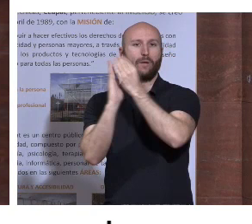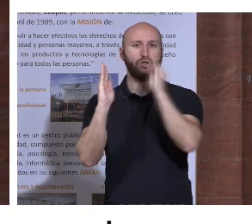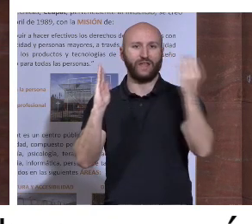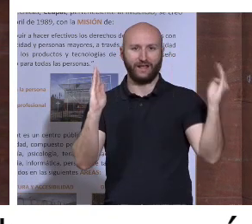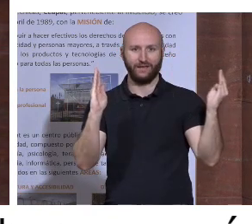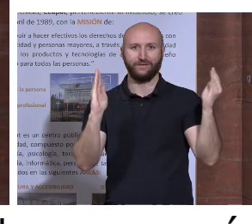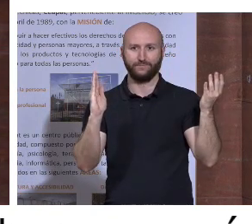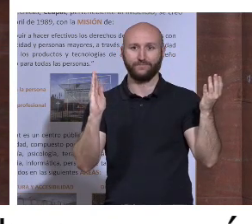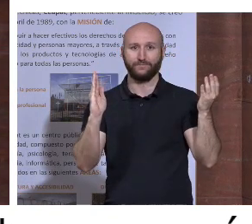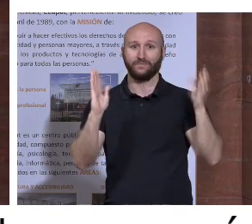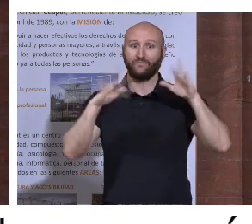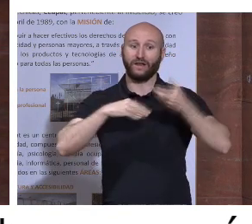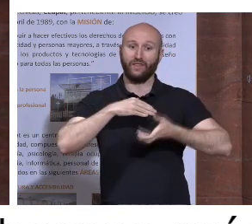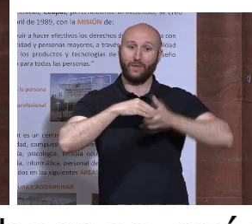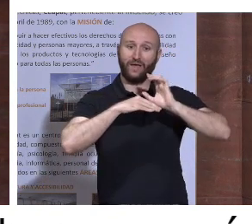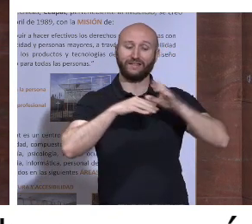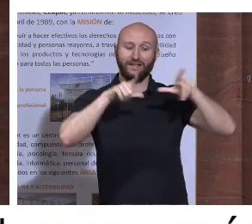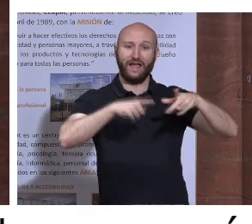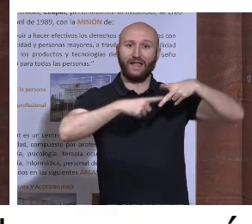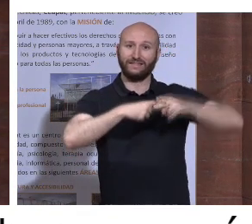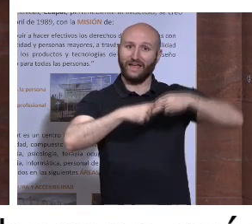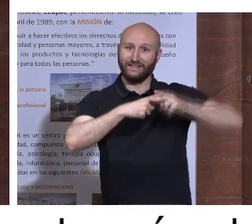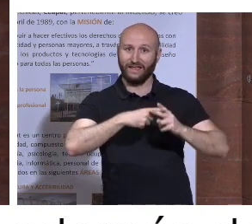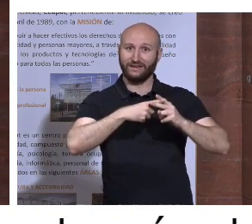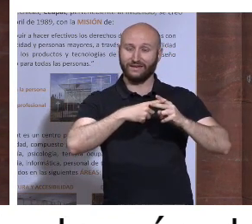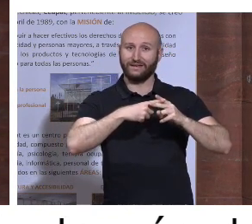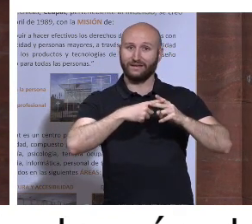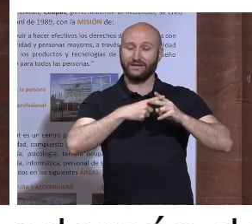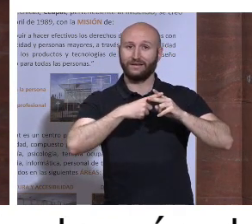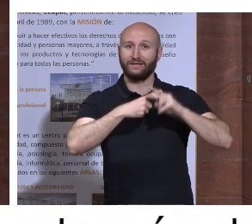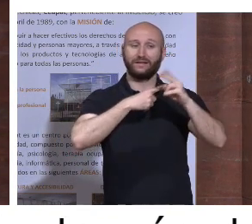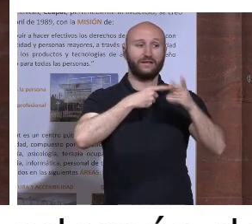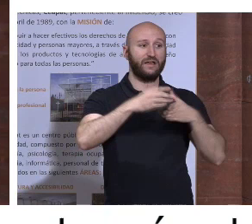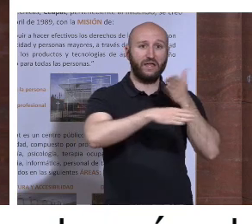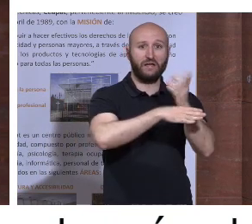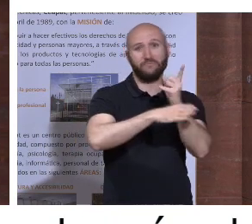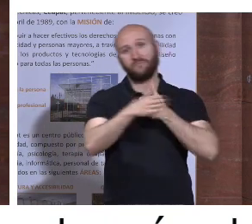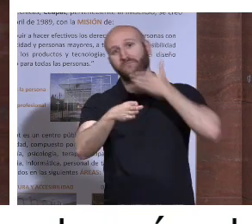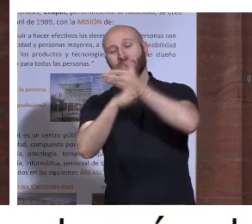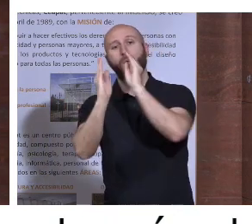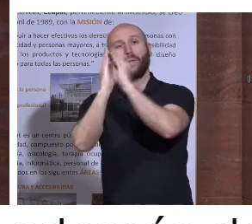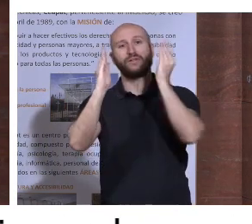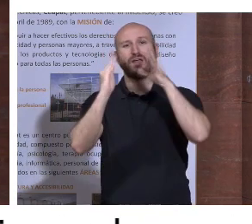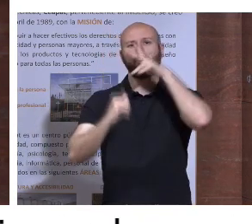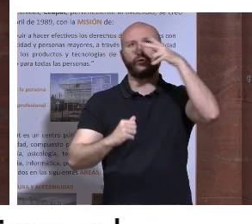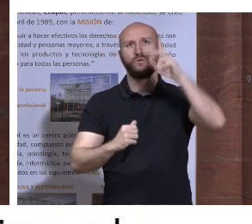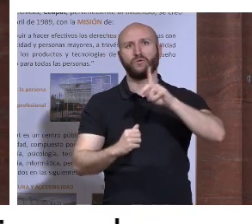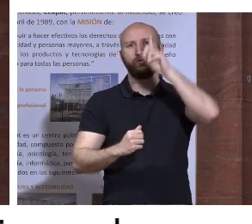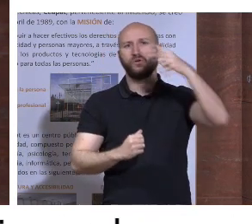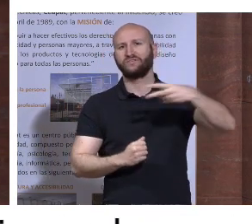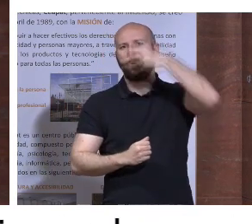además de venir al CEAPAT, al taller, pues vine al CEAPAT a la biblioteca, que estaba en la segunda planta o en la planta de